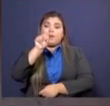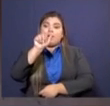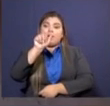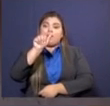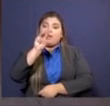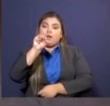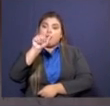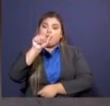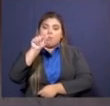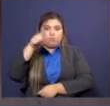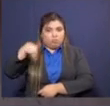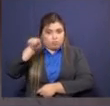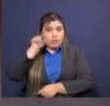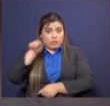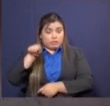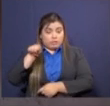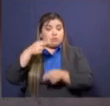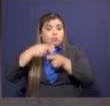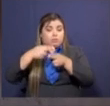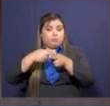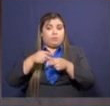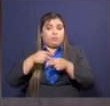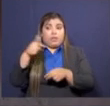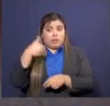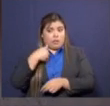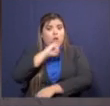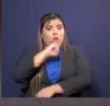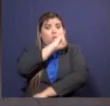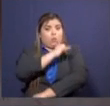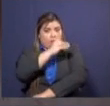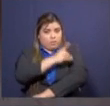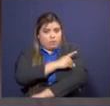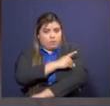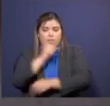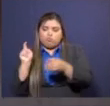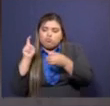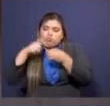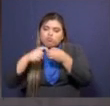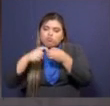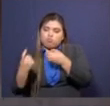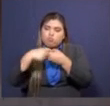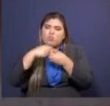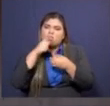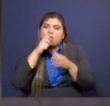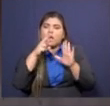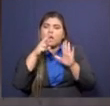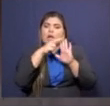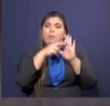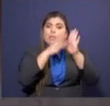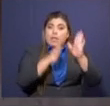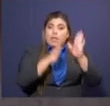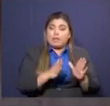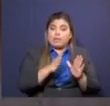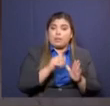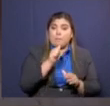tendrá una junta directiva que contará con la participación de representantes del sector